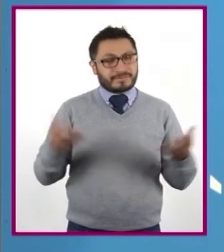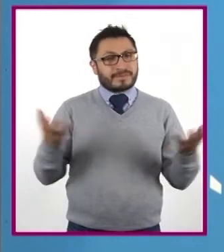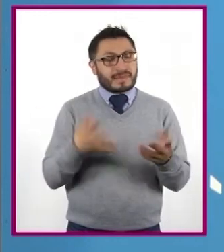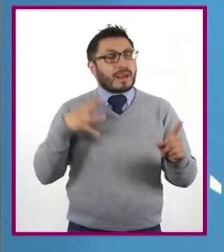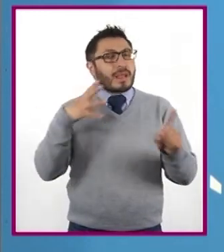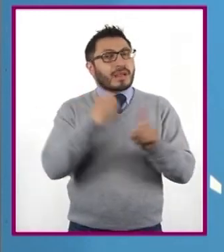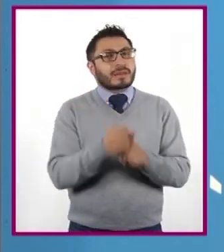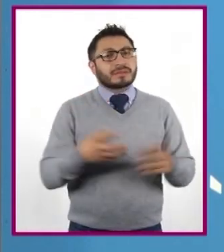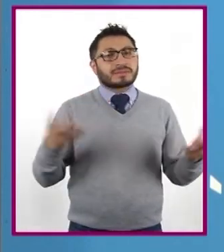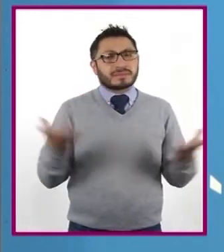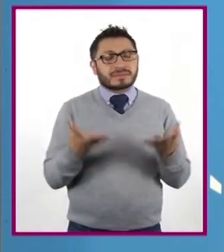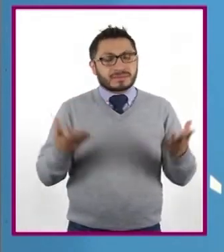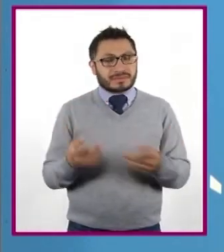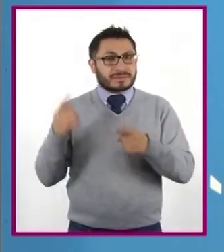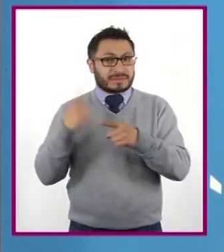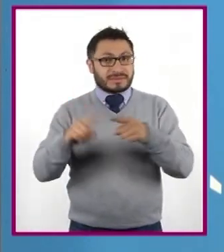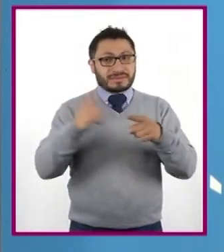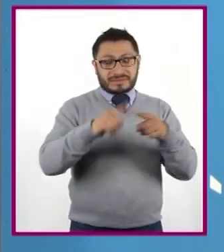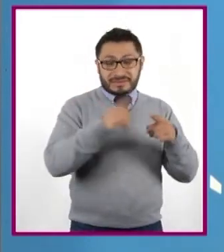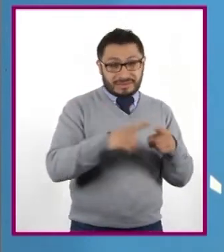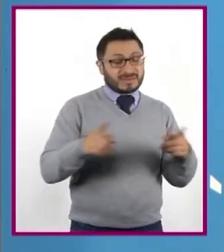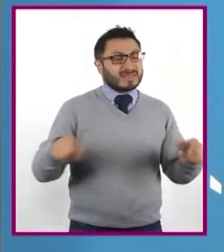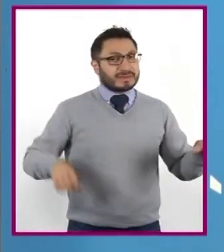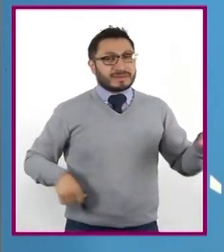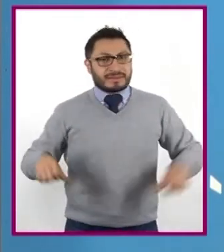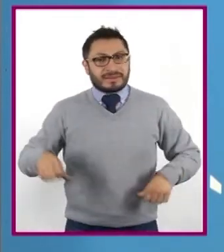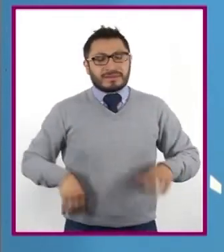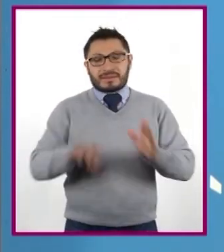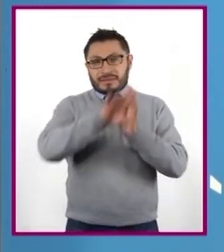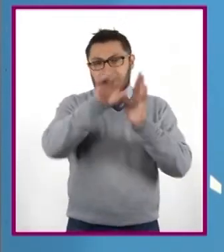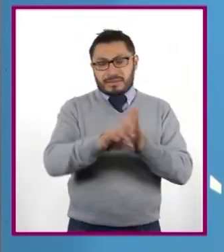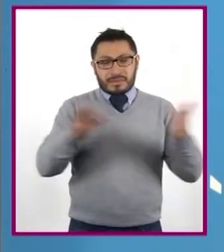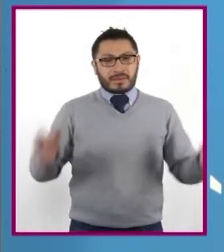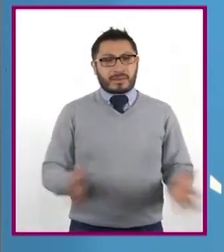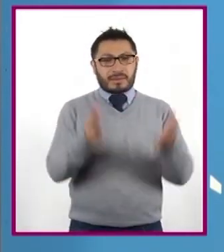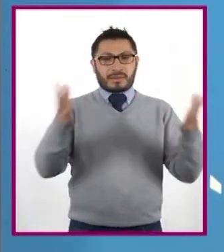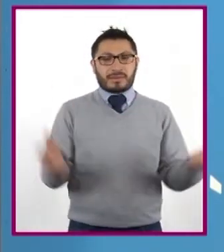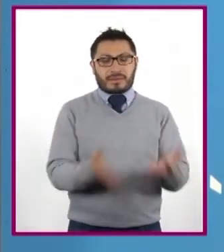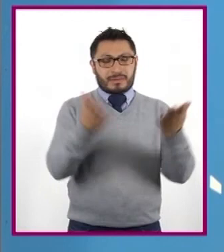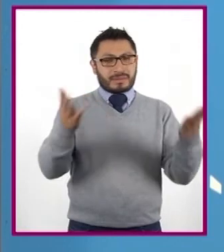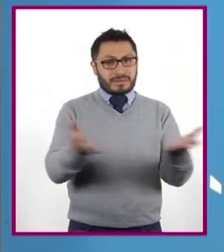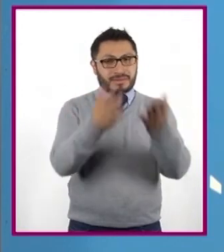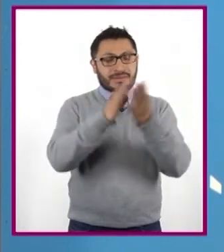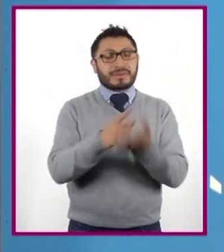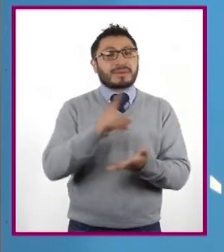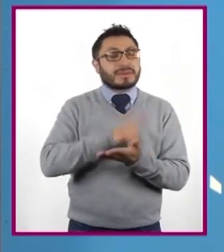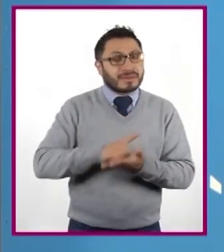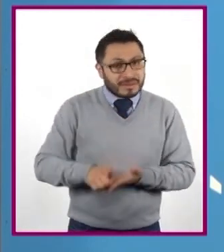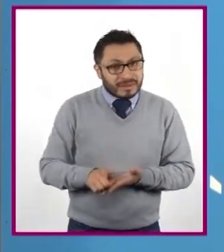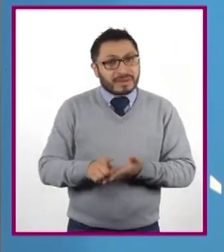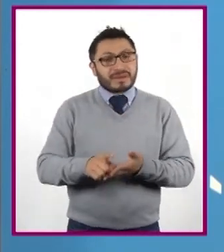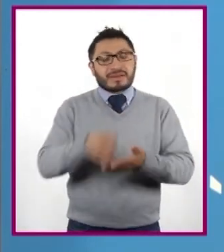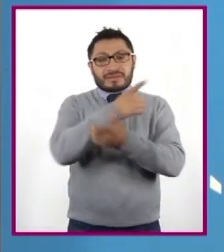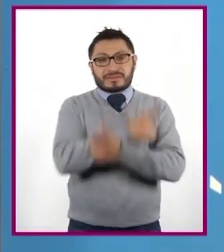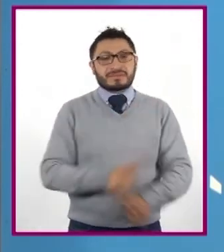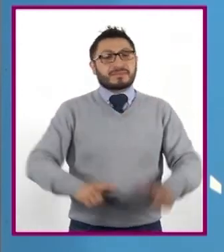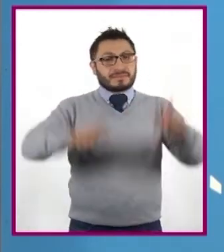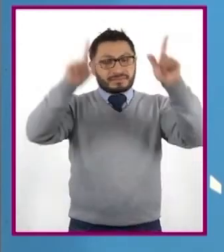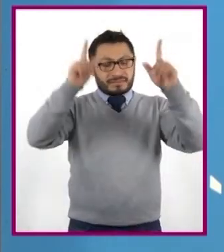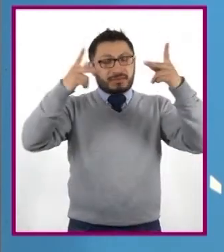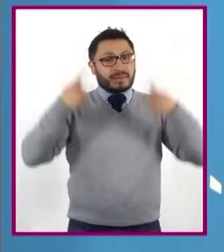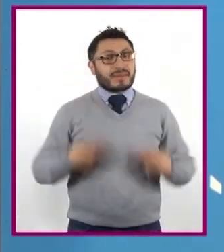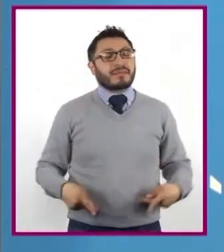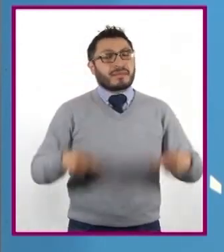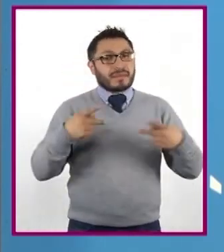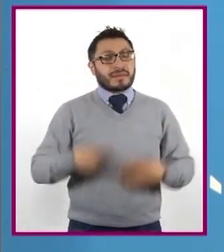llevando a cabo diferentes acciones, como la promoción del ejercicio de los derechos y libertades de las